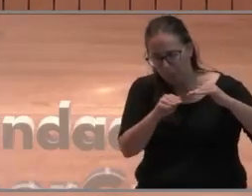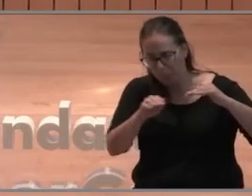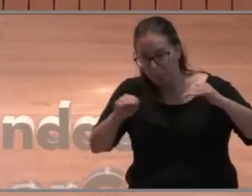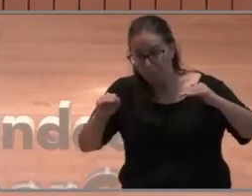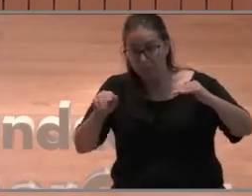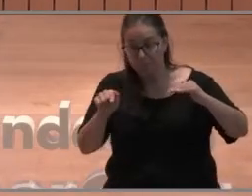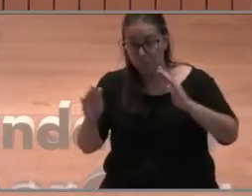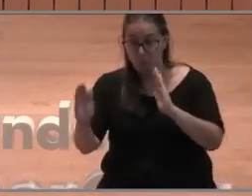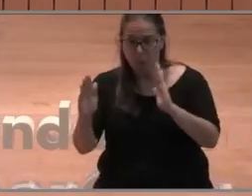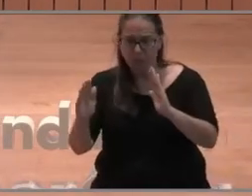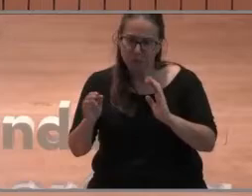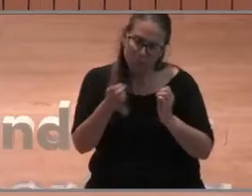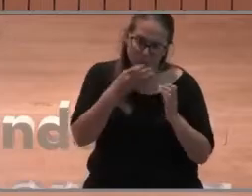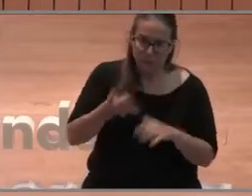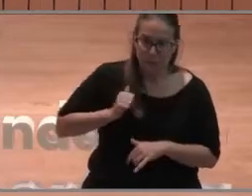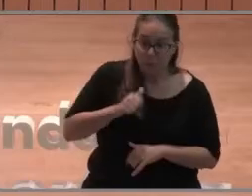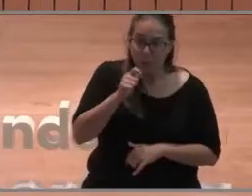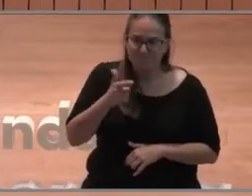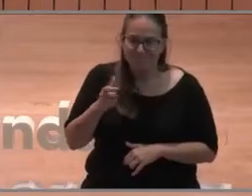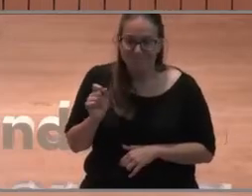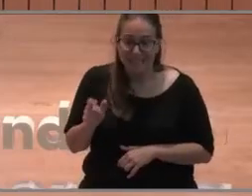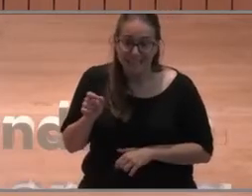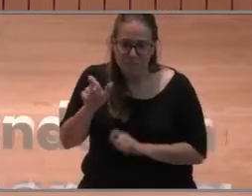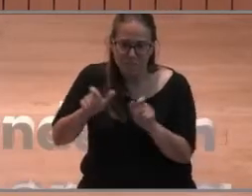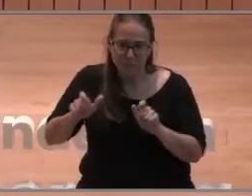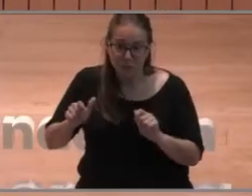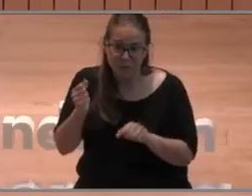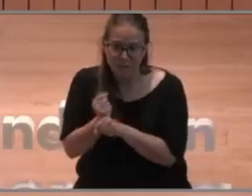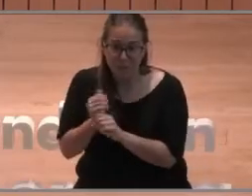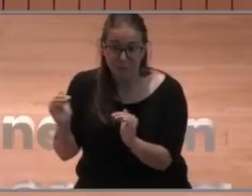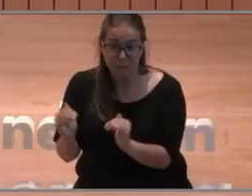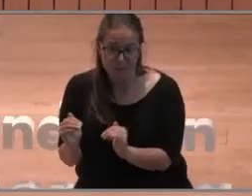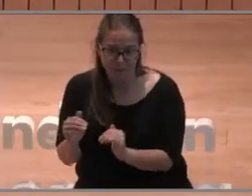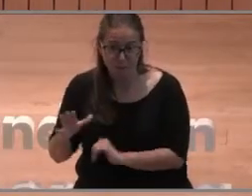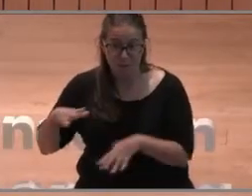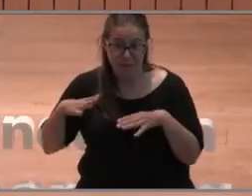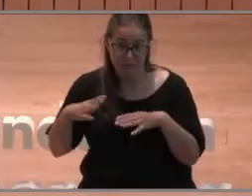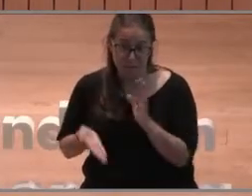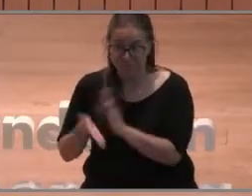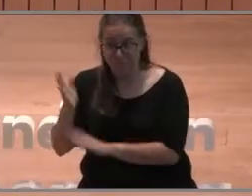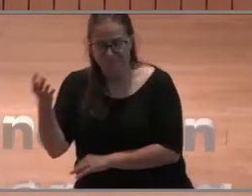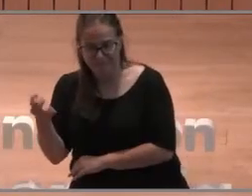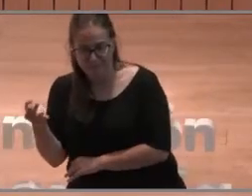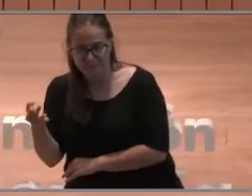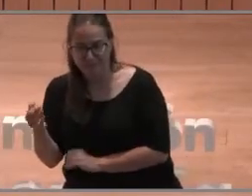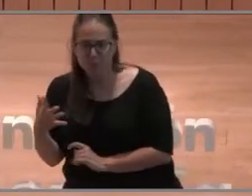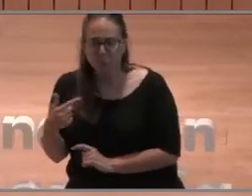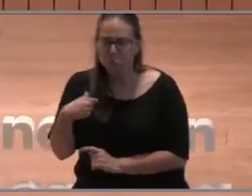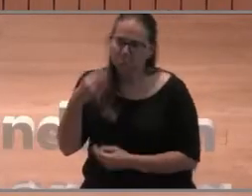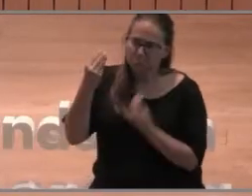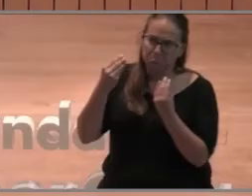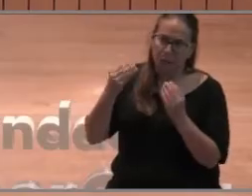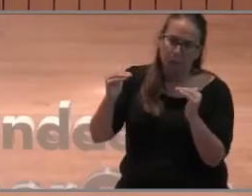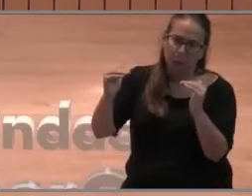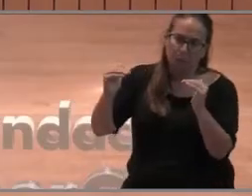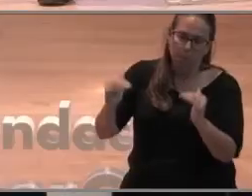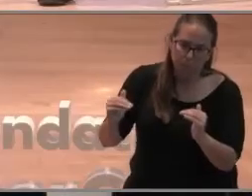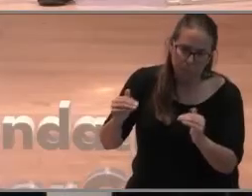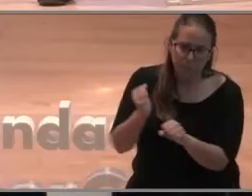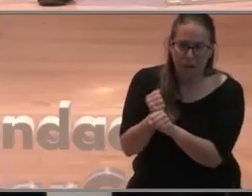pues porque en verano siempre estás menos gente, porque hay que dar vacaciones, tal. Entonces, bueno, se asumía que se podía reducir un poquito el